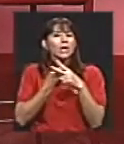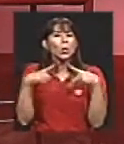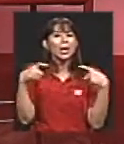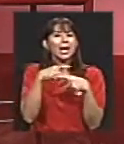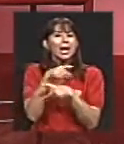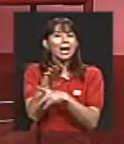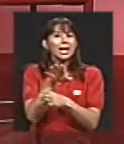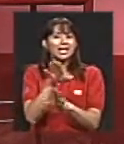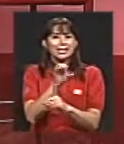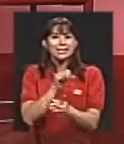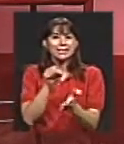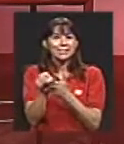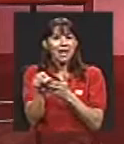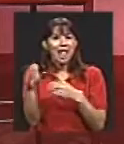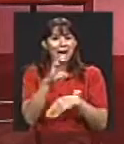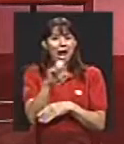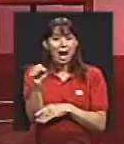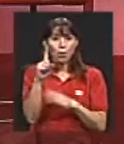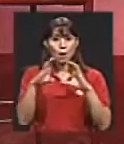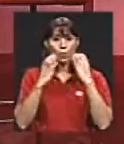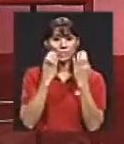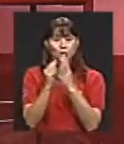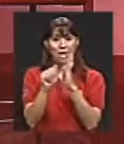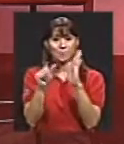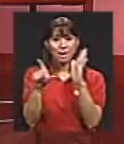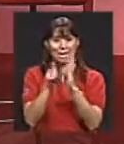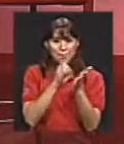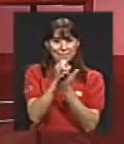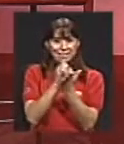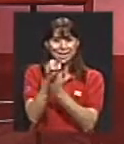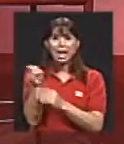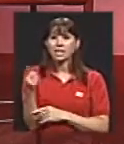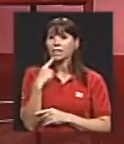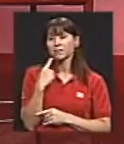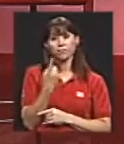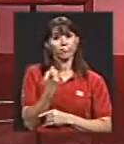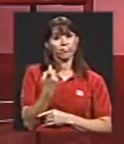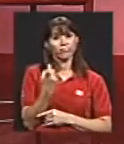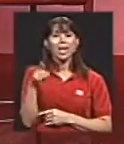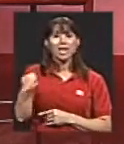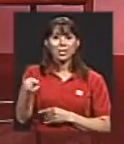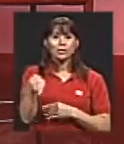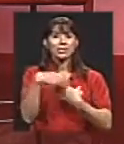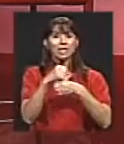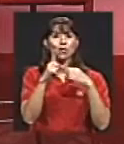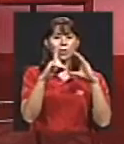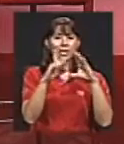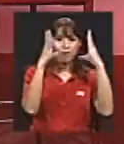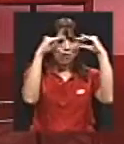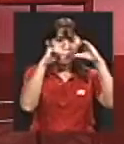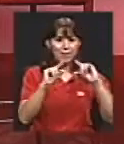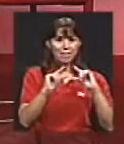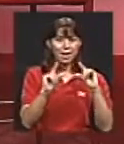una comisión en la dina investiga y ya dice se queda corto guarda hicieron un informe en minoría y nos estaba haciendo un repaso